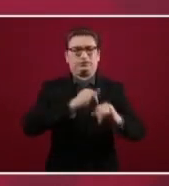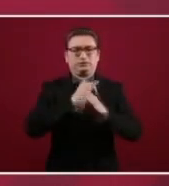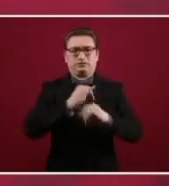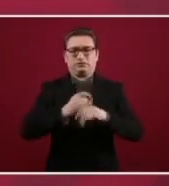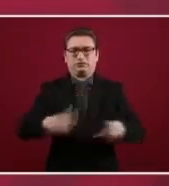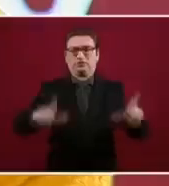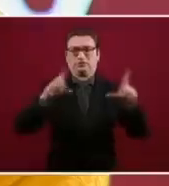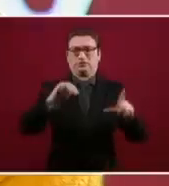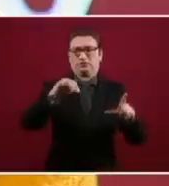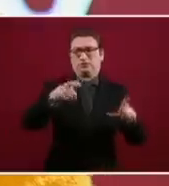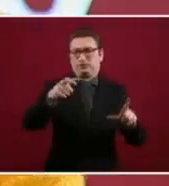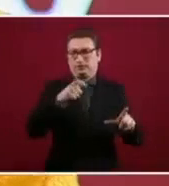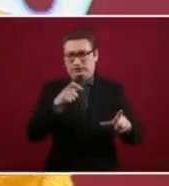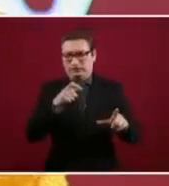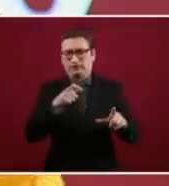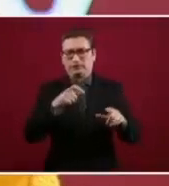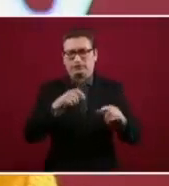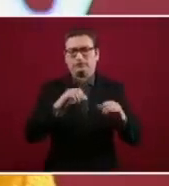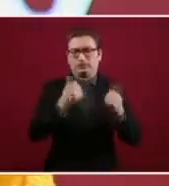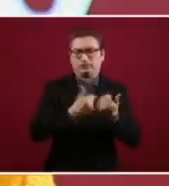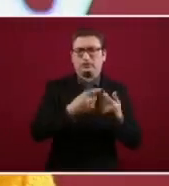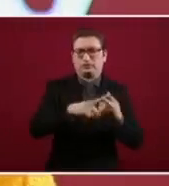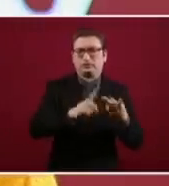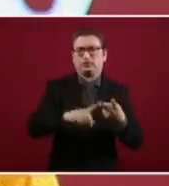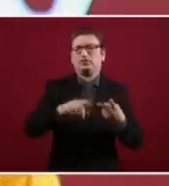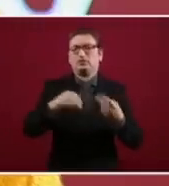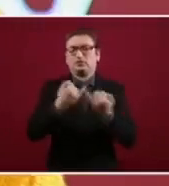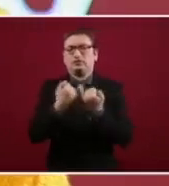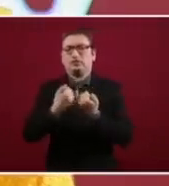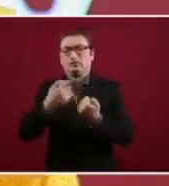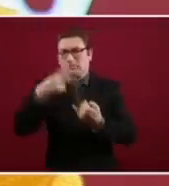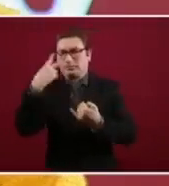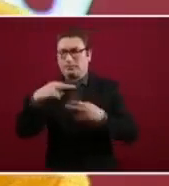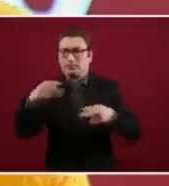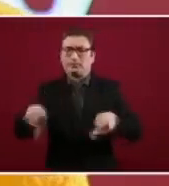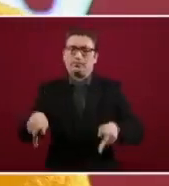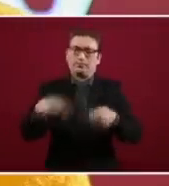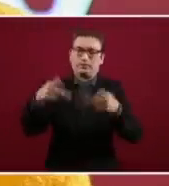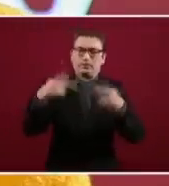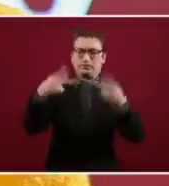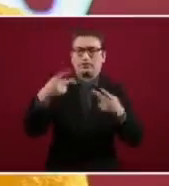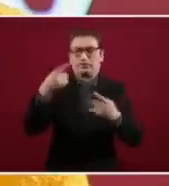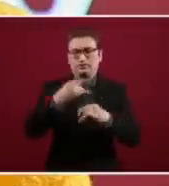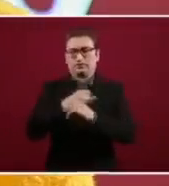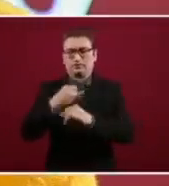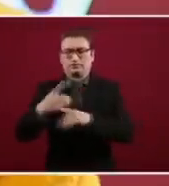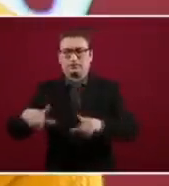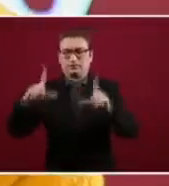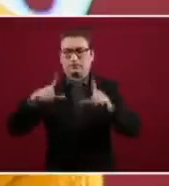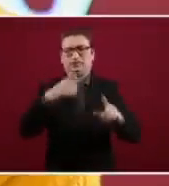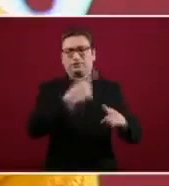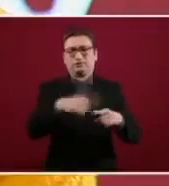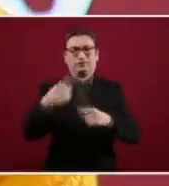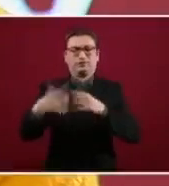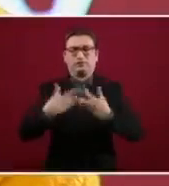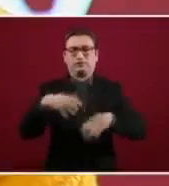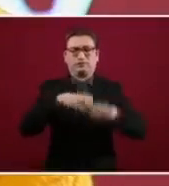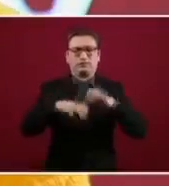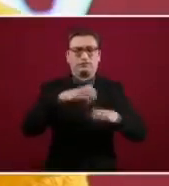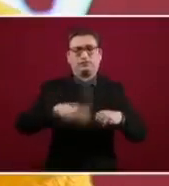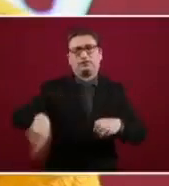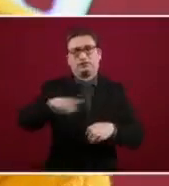mx y la asociación mexicanas de ventas online esto es en cuanto a las organizaciones empresariales